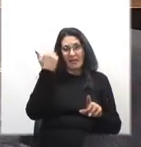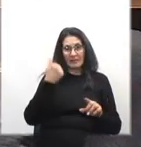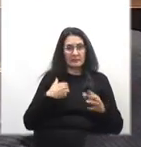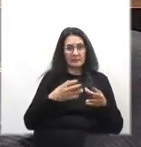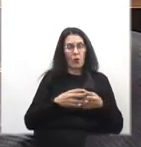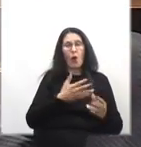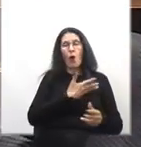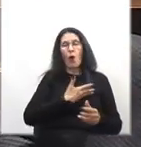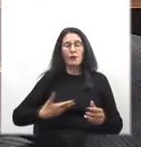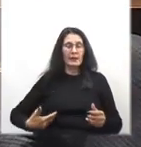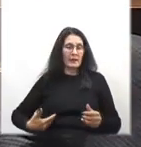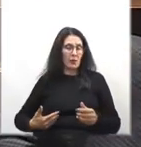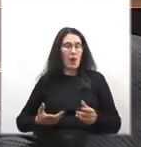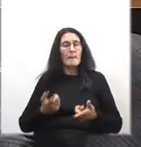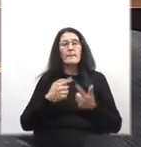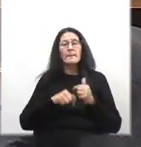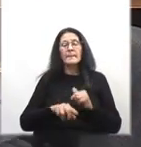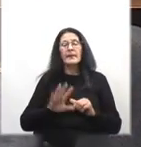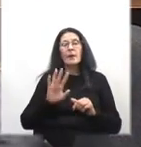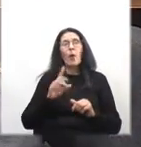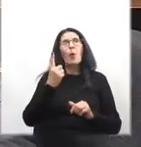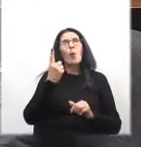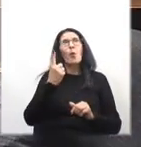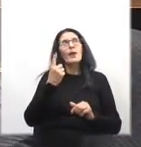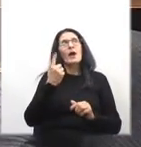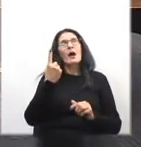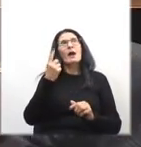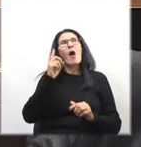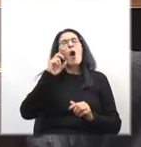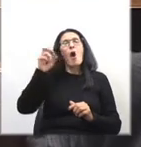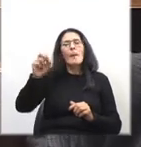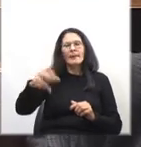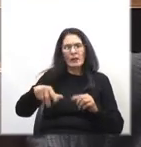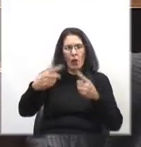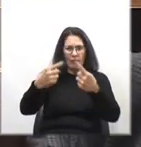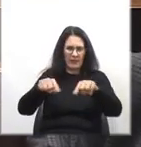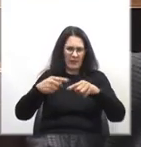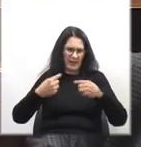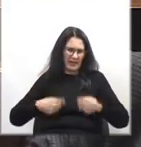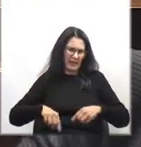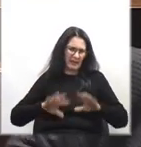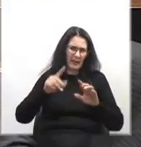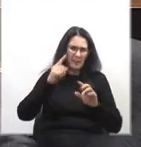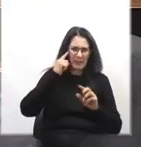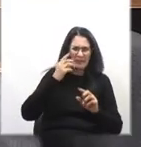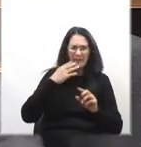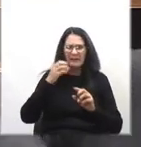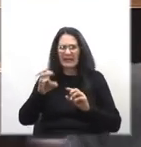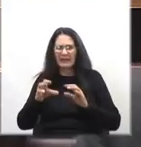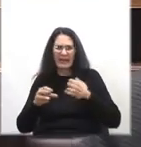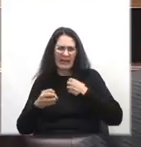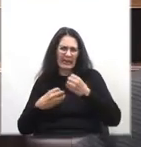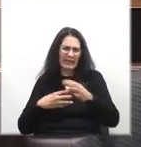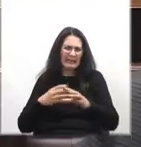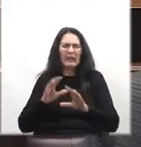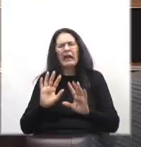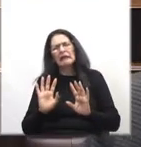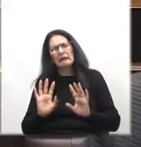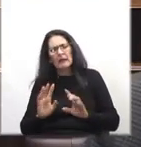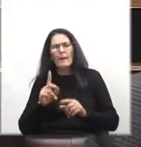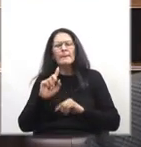gobierno. Pero una cosa es tener opiniones distintas, matices, críticas, y otra